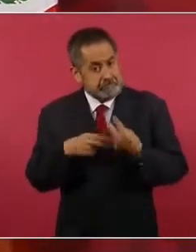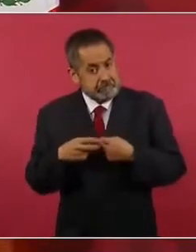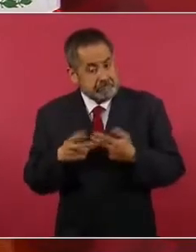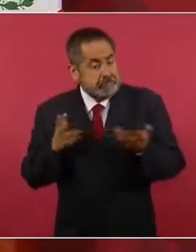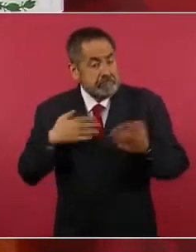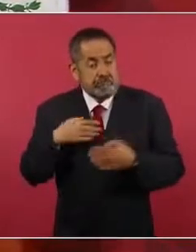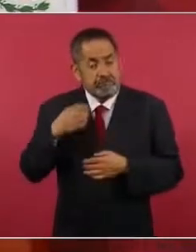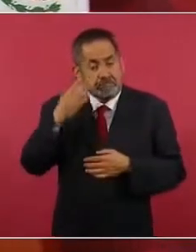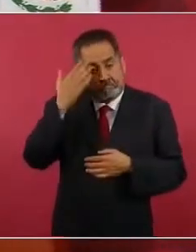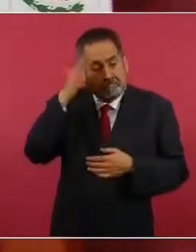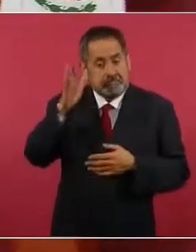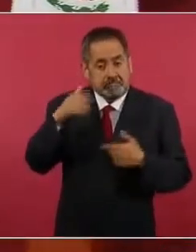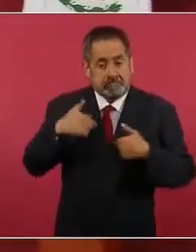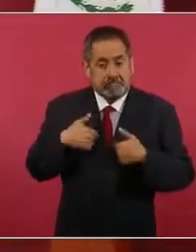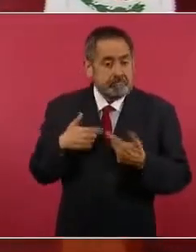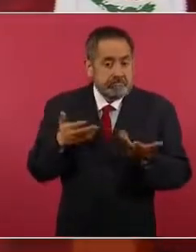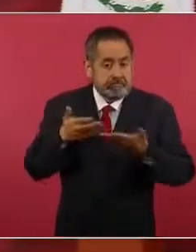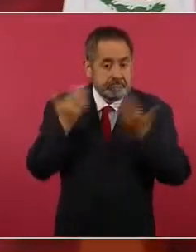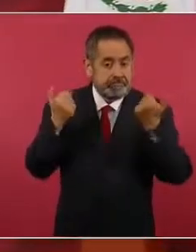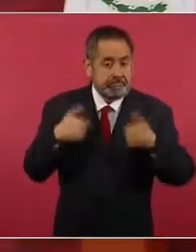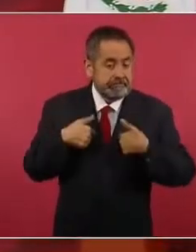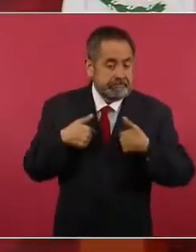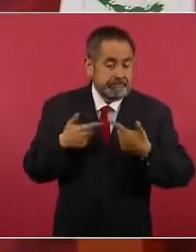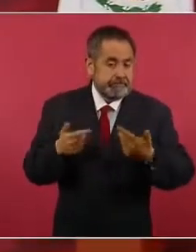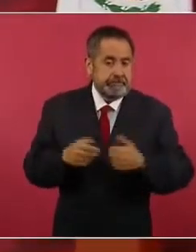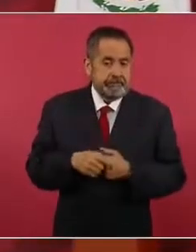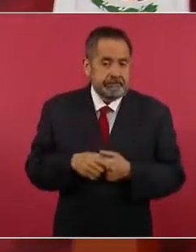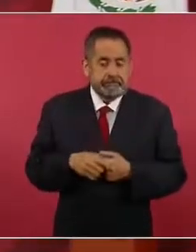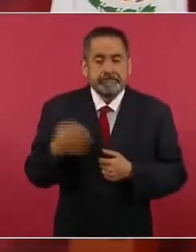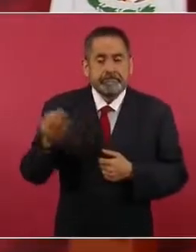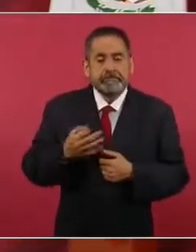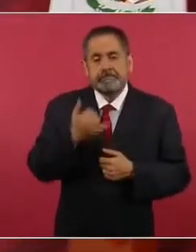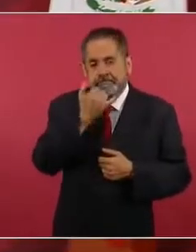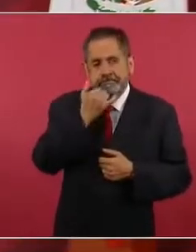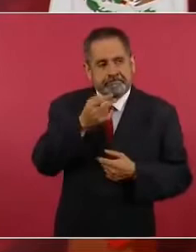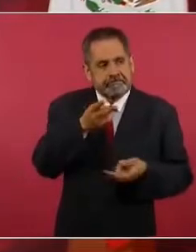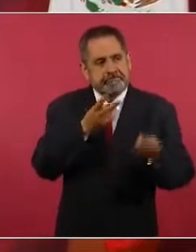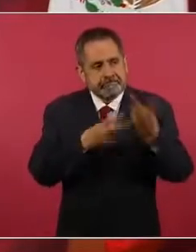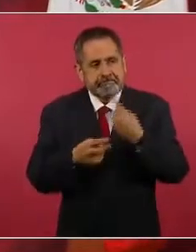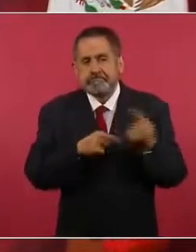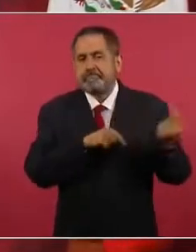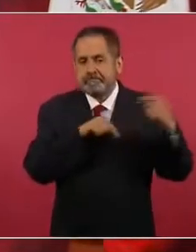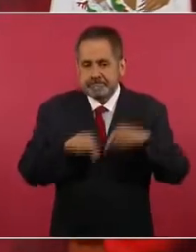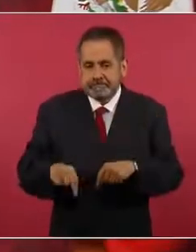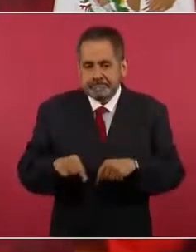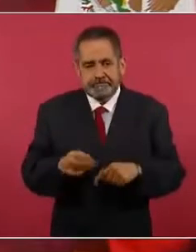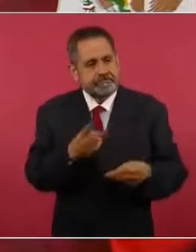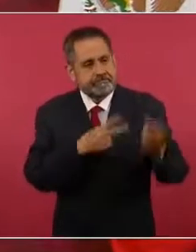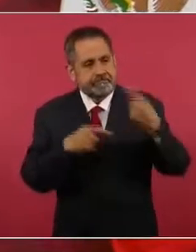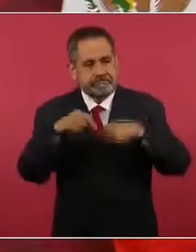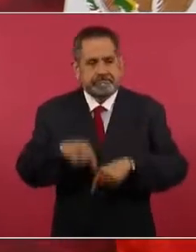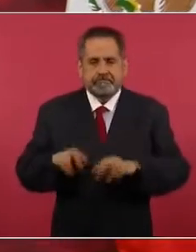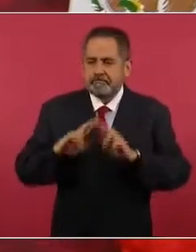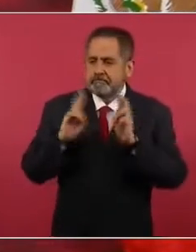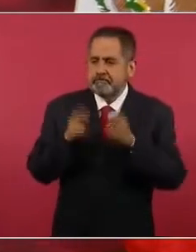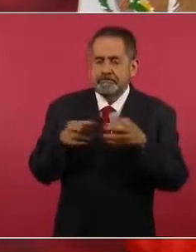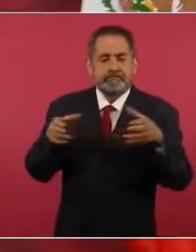dije, no, pues no viene. Y sí, en efecto, viene a una reunión